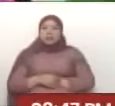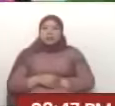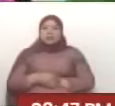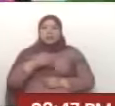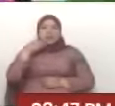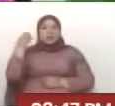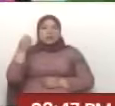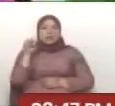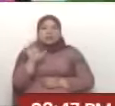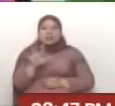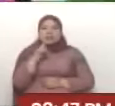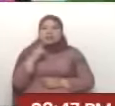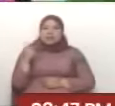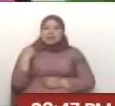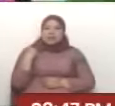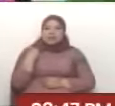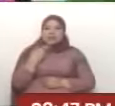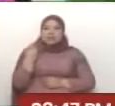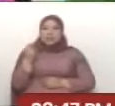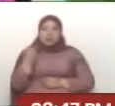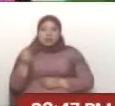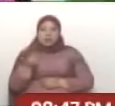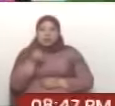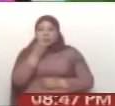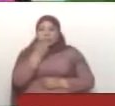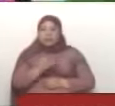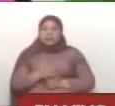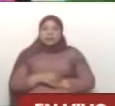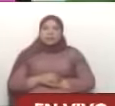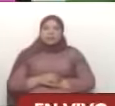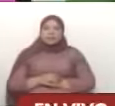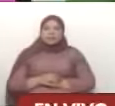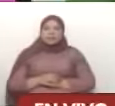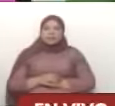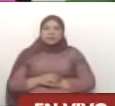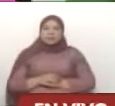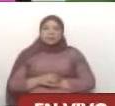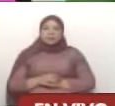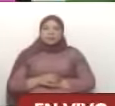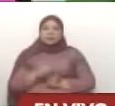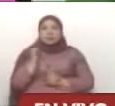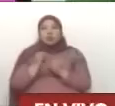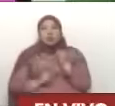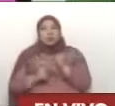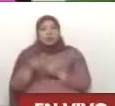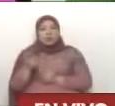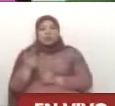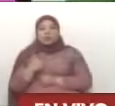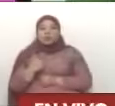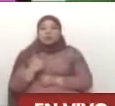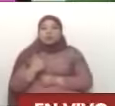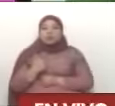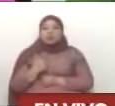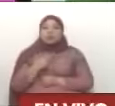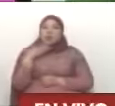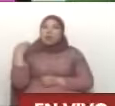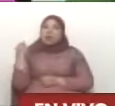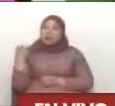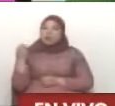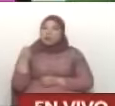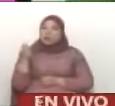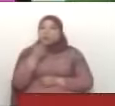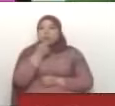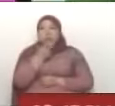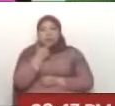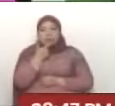esa quinta generación, como usted le dice, una generación genial. Y bueno, siendo esta última la generación, viniendo de una generación